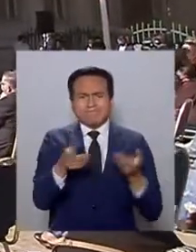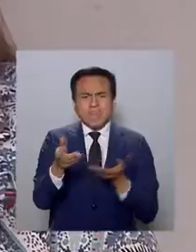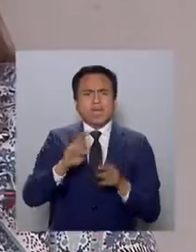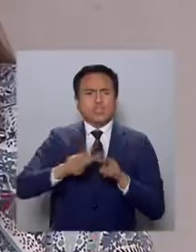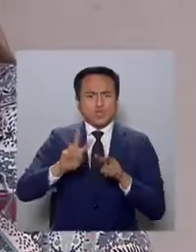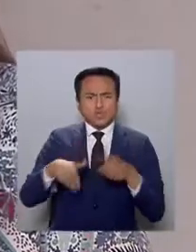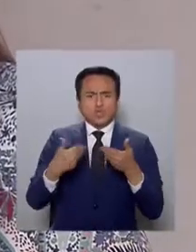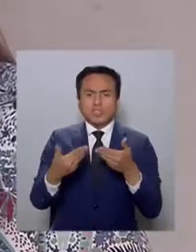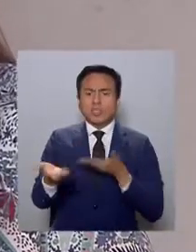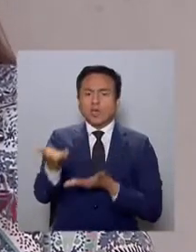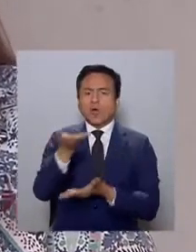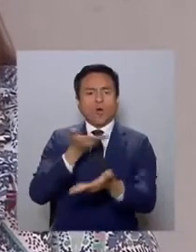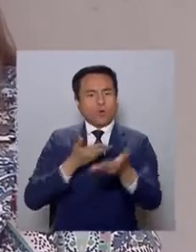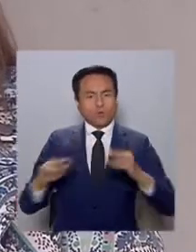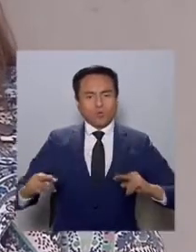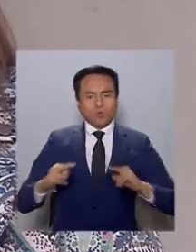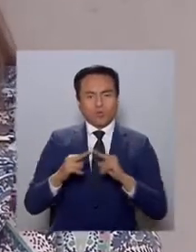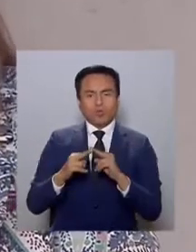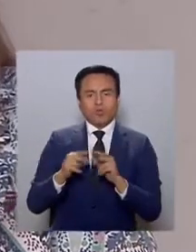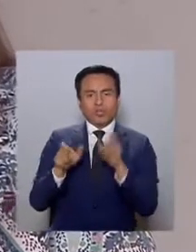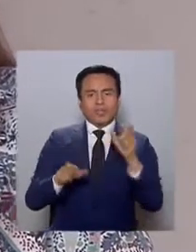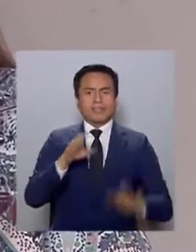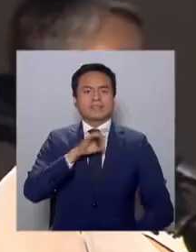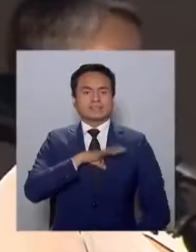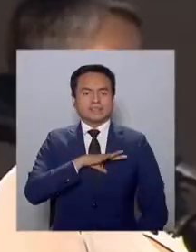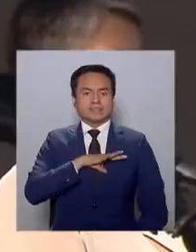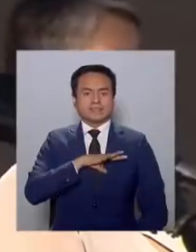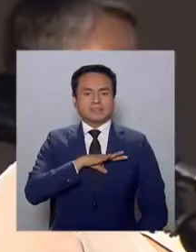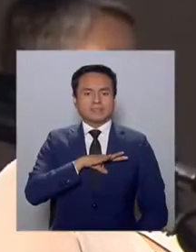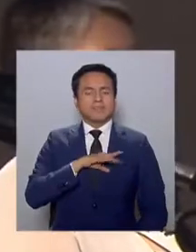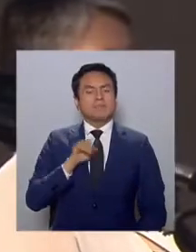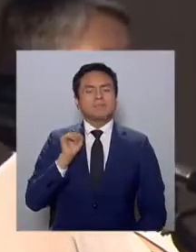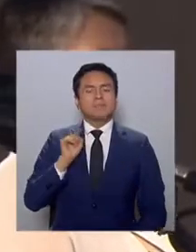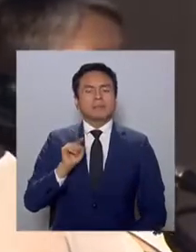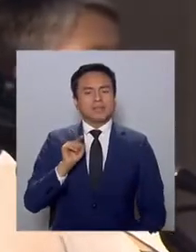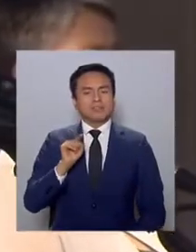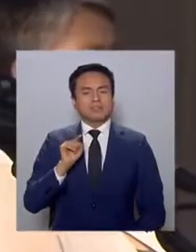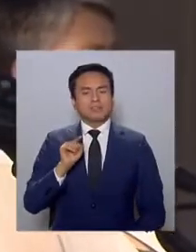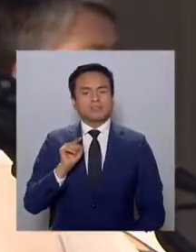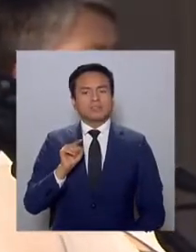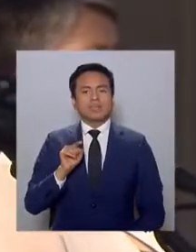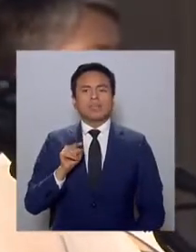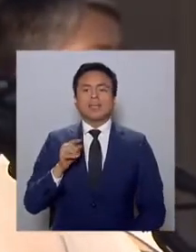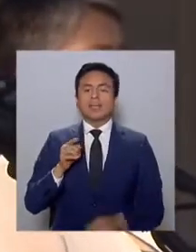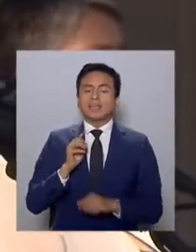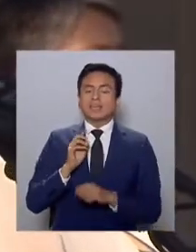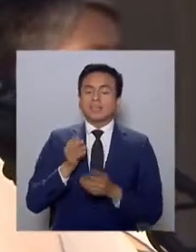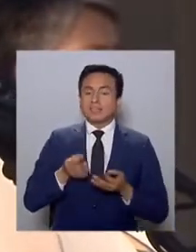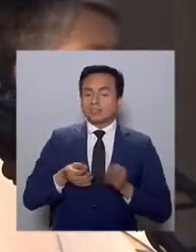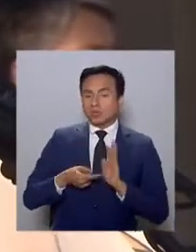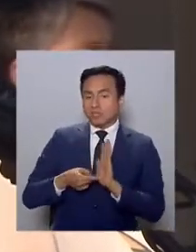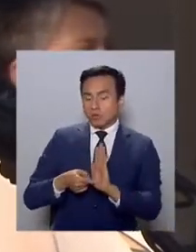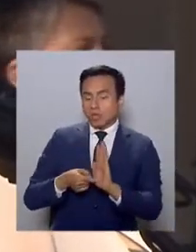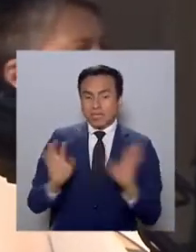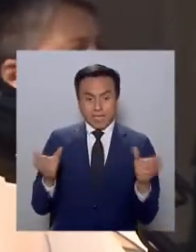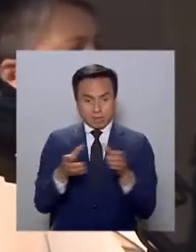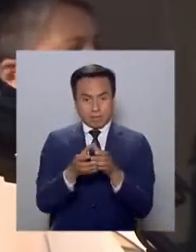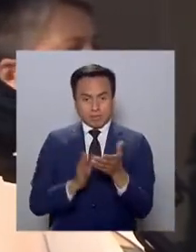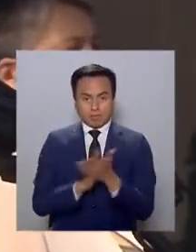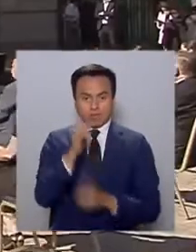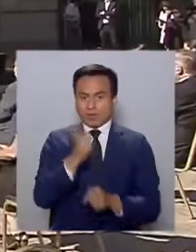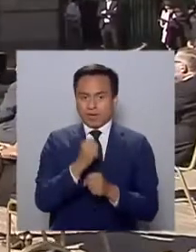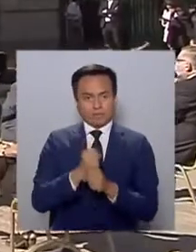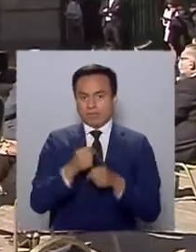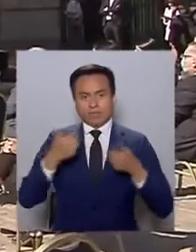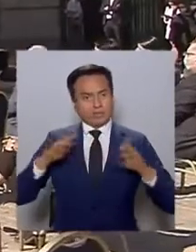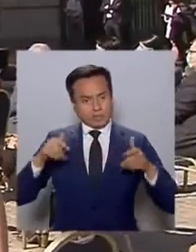soluciones en conjunto con la gente de Chile. Para eso le he instruido a nuestro equipo a comenzar a trabajar